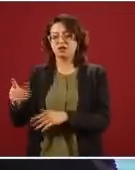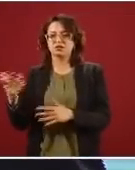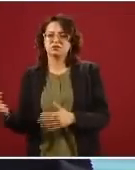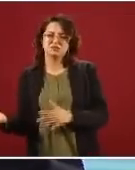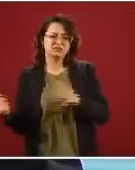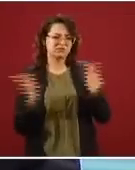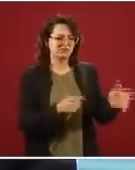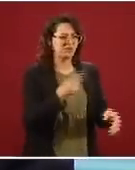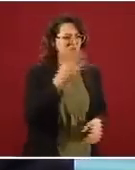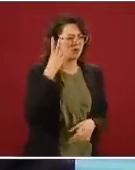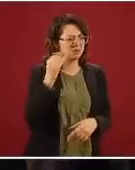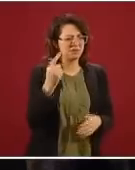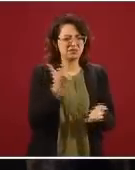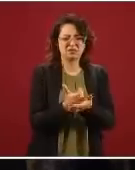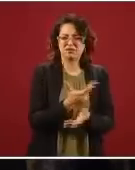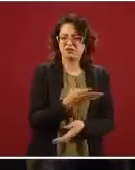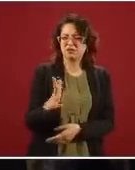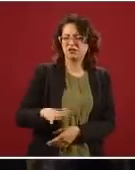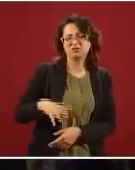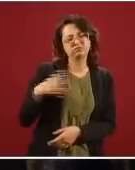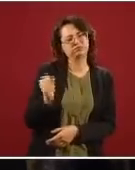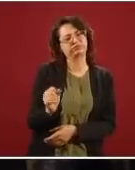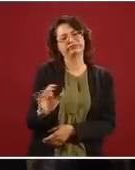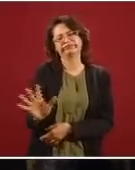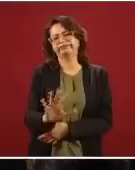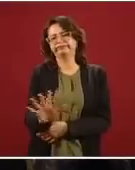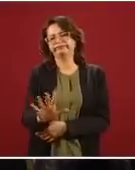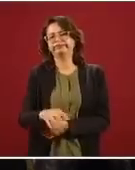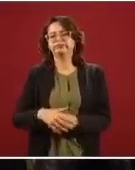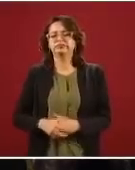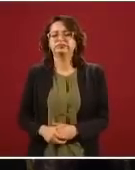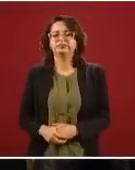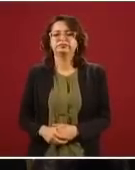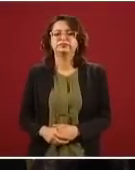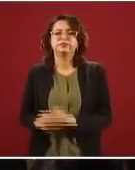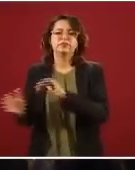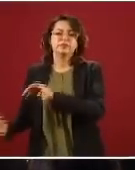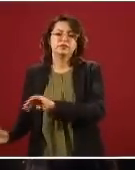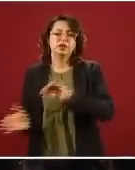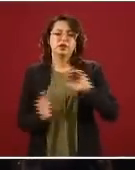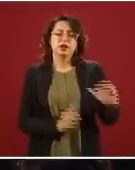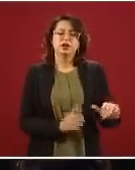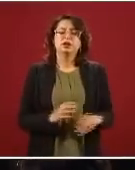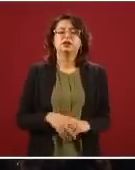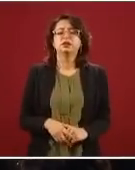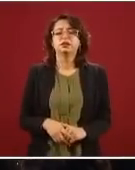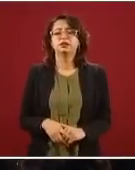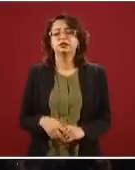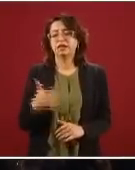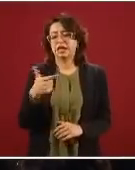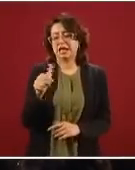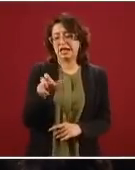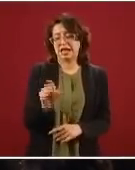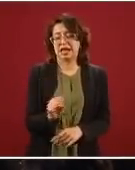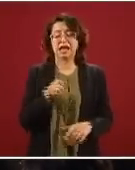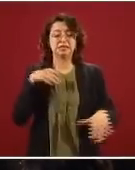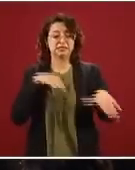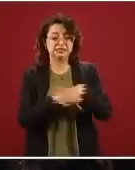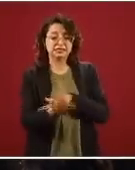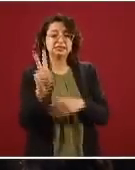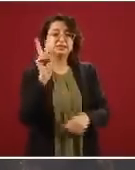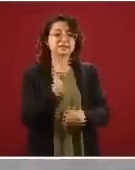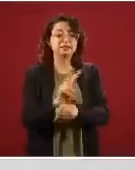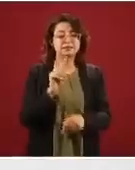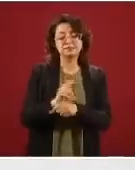les encaje el diente. Verificaciones de gas a proveedores de este